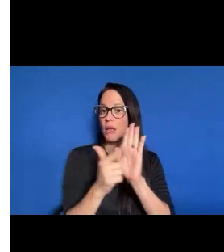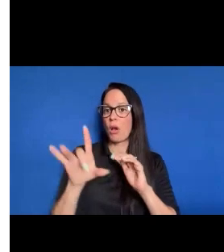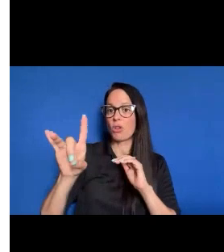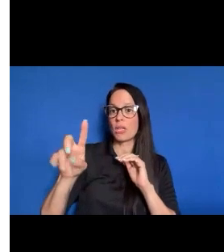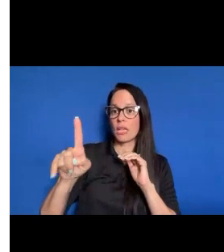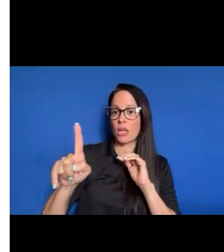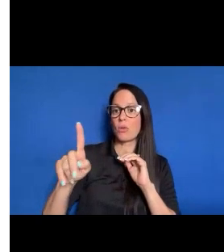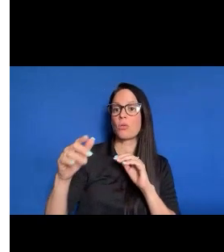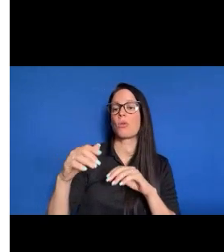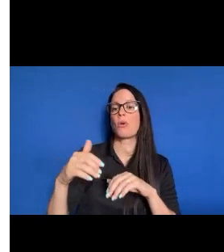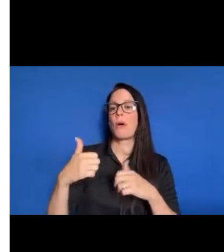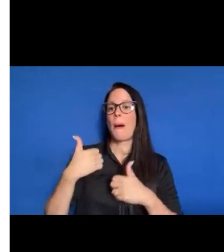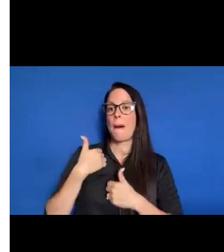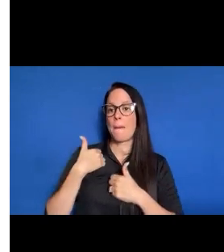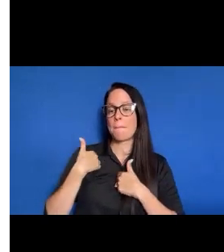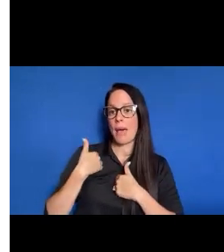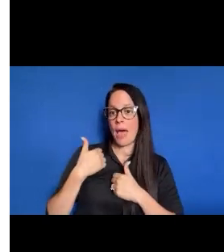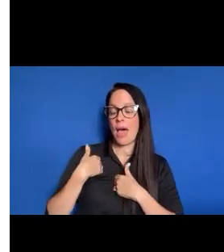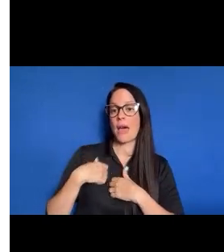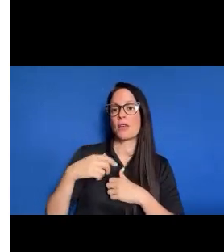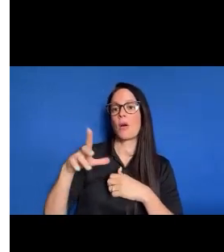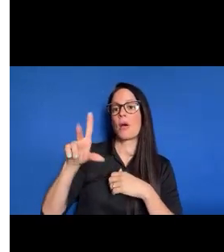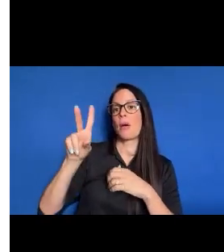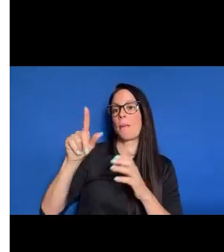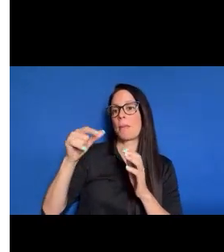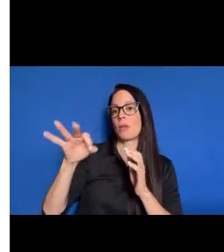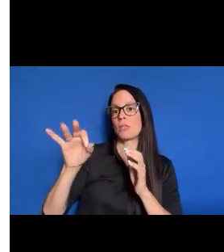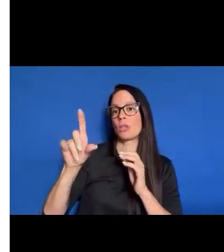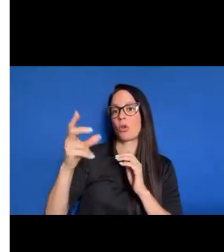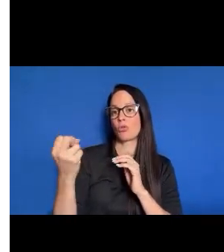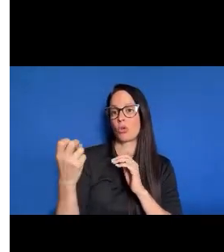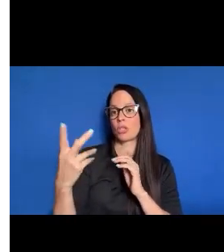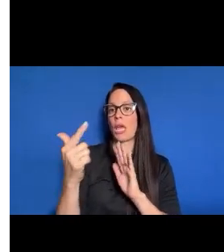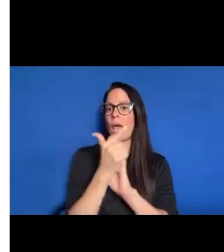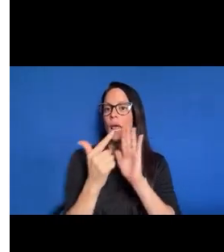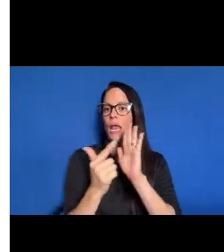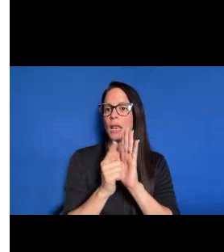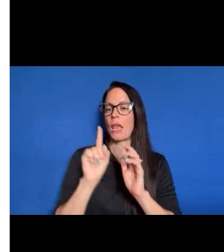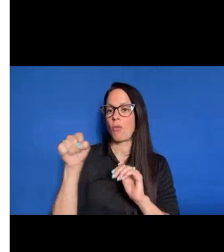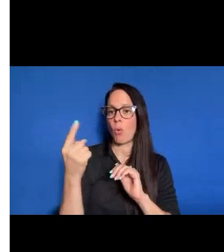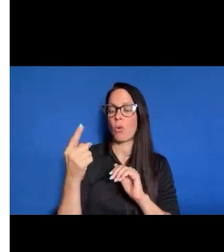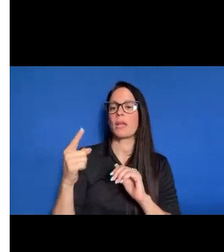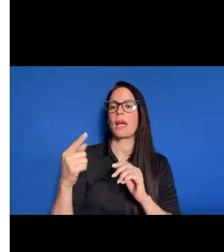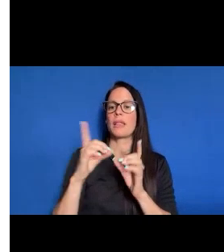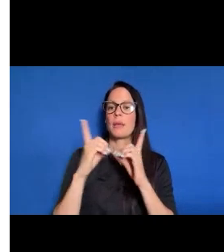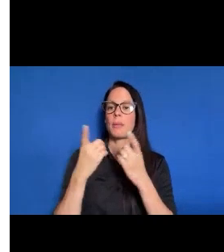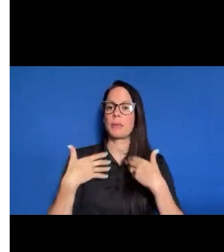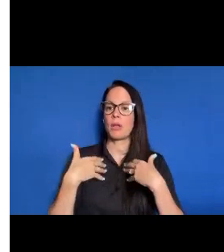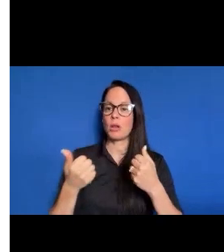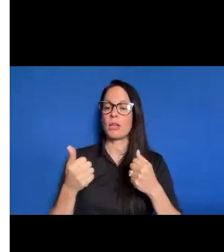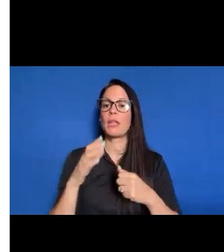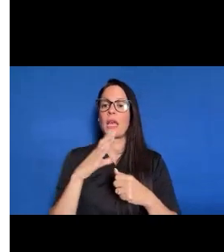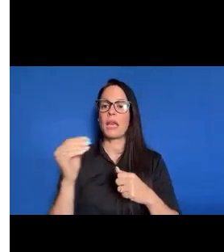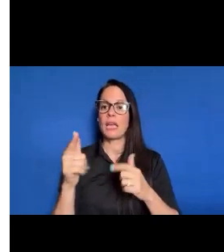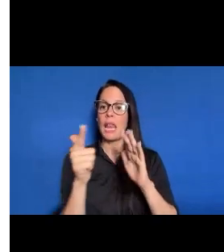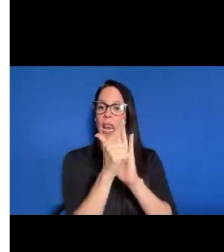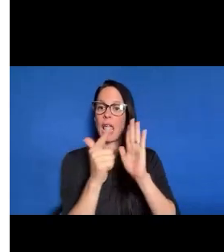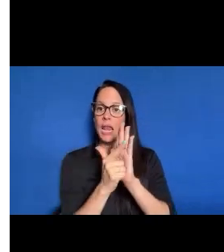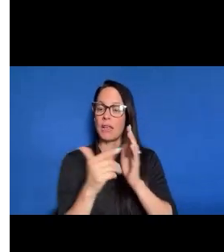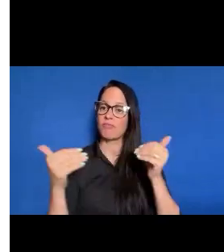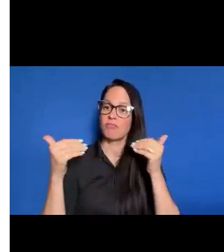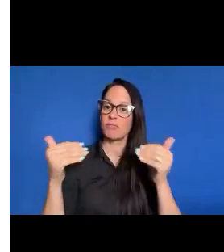mayo del 1912, según enmendada, conocida como la Ley Orgánica del Departamento de Salud, y la Orden Ejecutiva del Gobernador, Orden